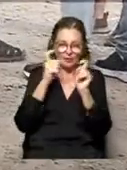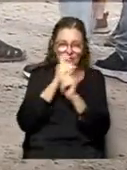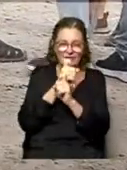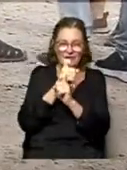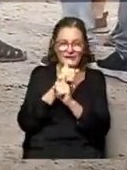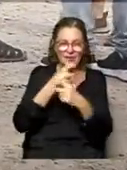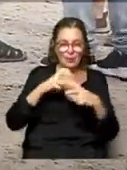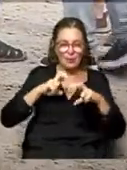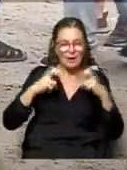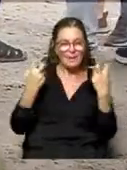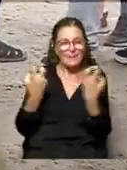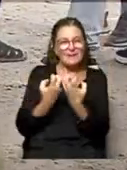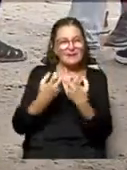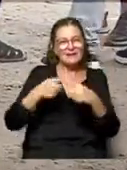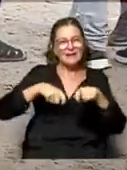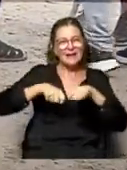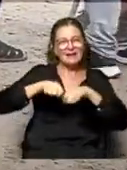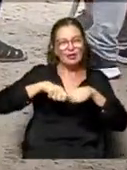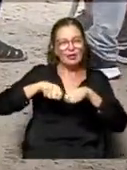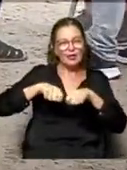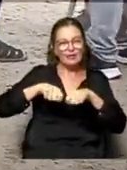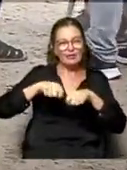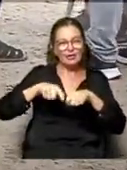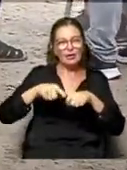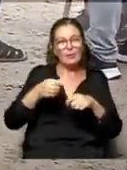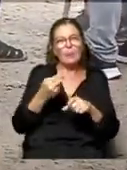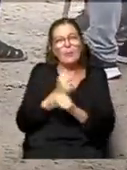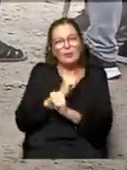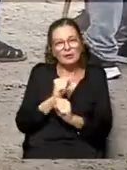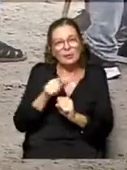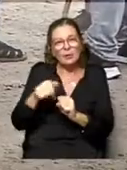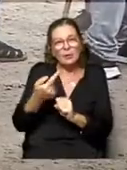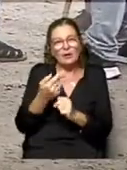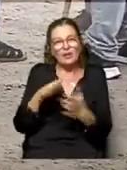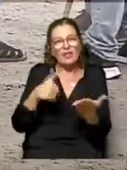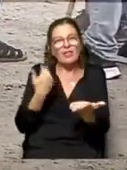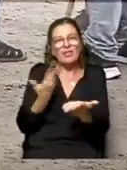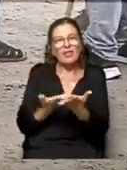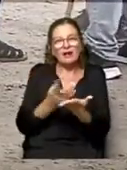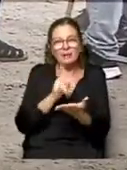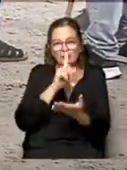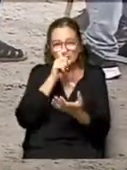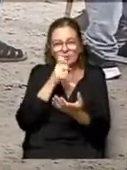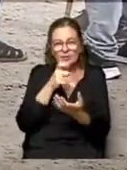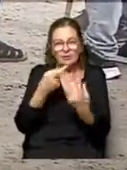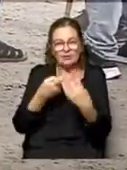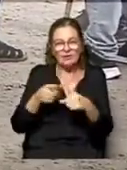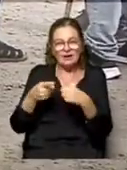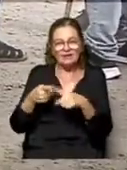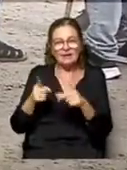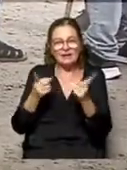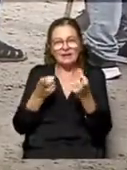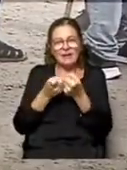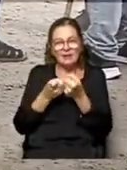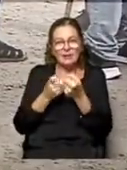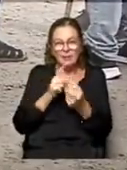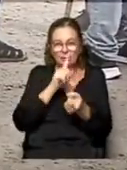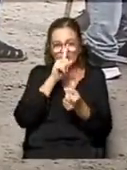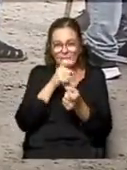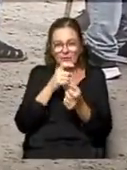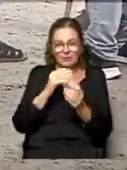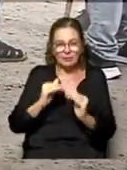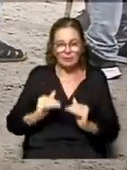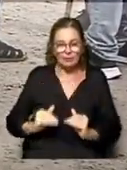una mesa de negociación racional que nos permitiera darle a Montevideo las acciones necesarias para que Montevideo no se